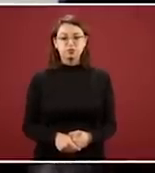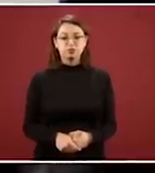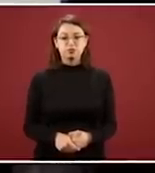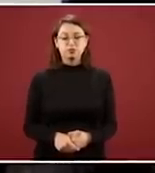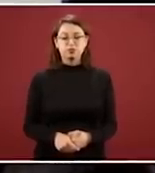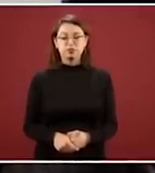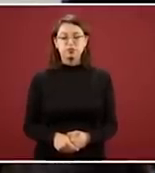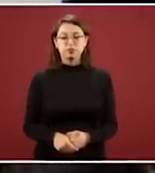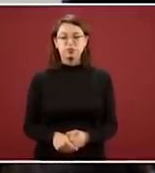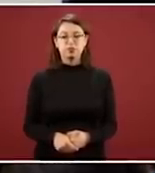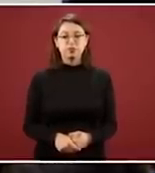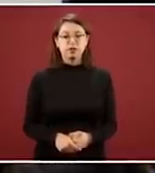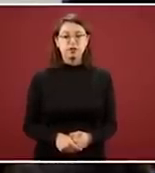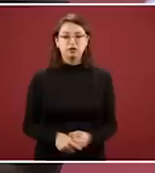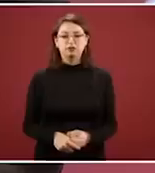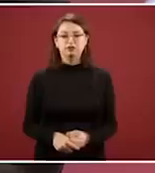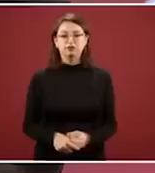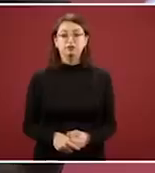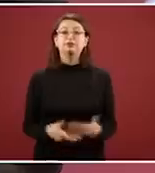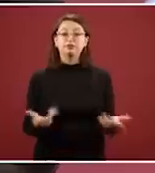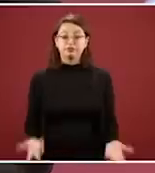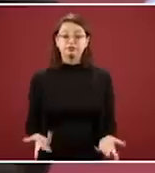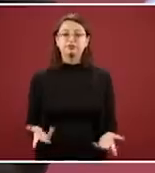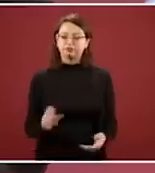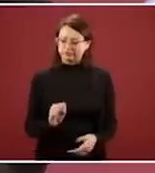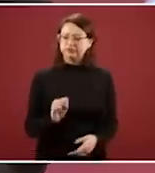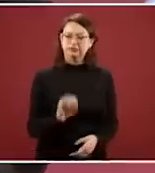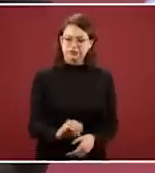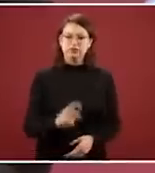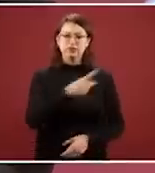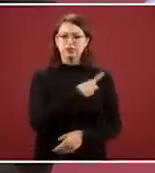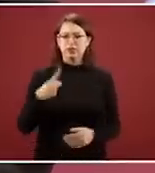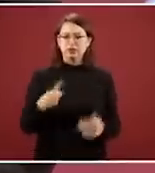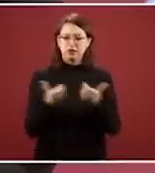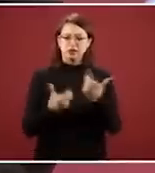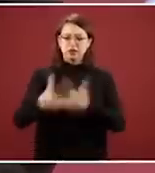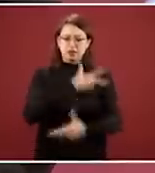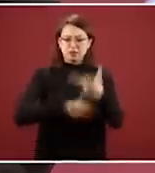tenemos que impulsar más el crecimiento económico.